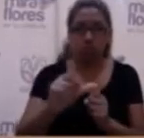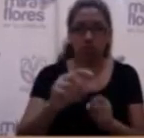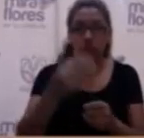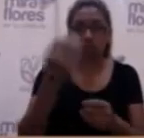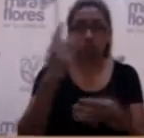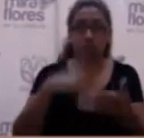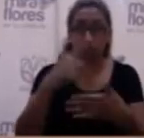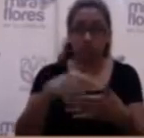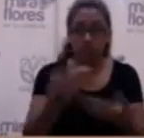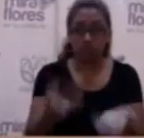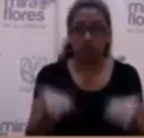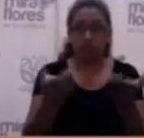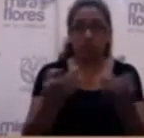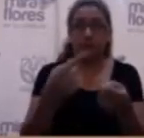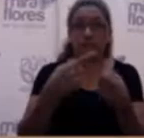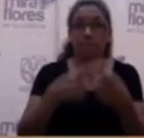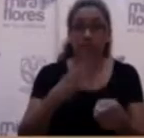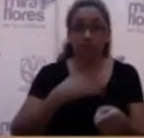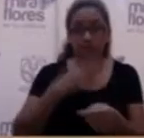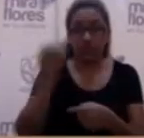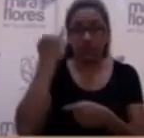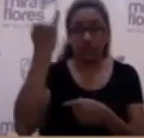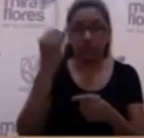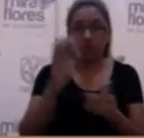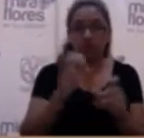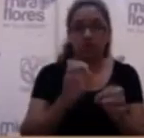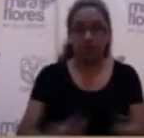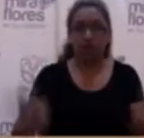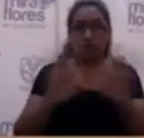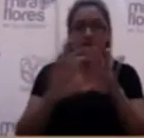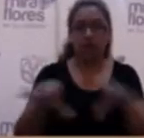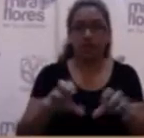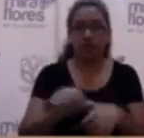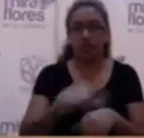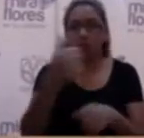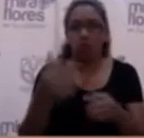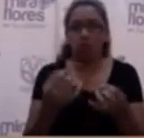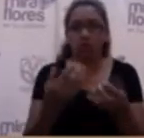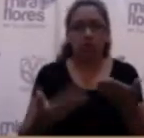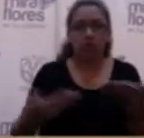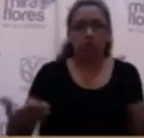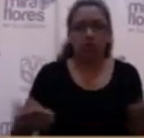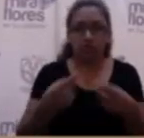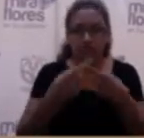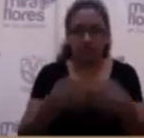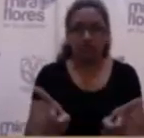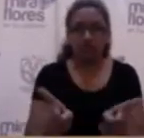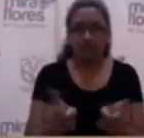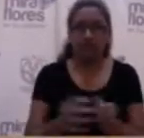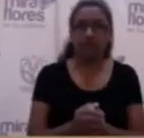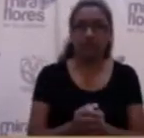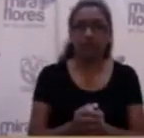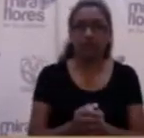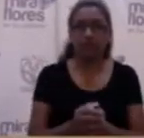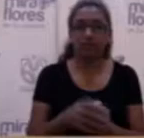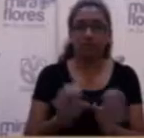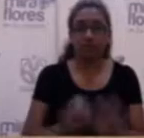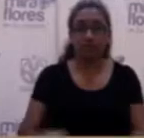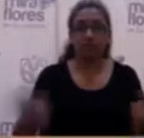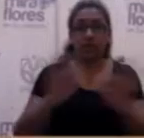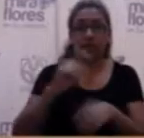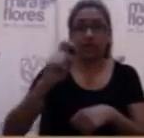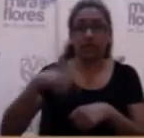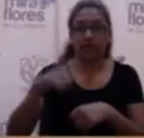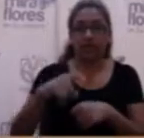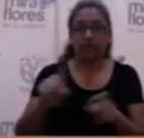estamos hablando. Pero la idea fue justamente hacer algo diferente, que eso fue lo que pensamos los vecinos, ya que era